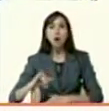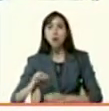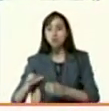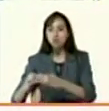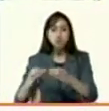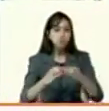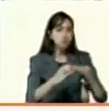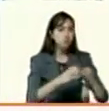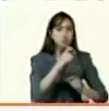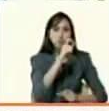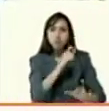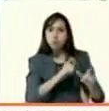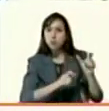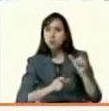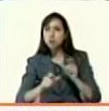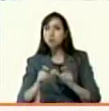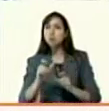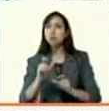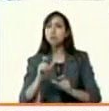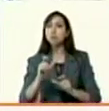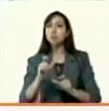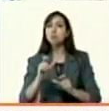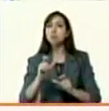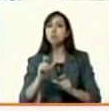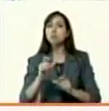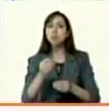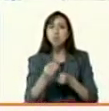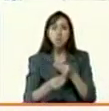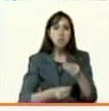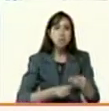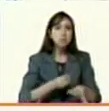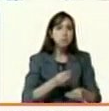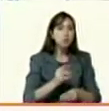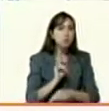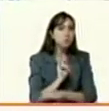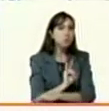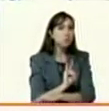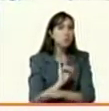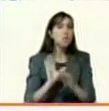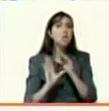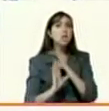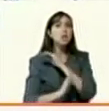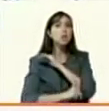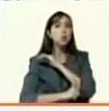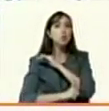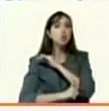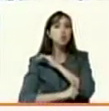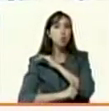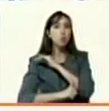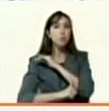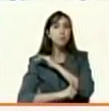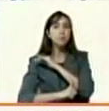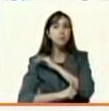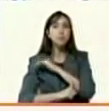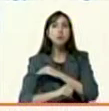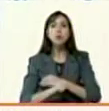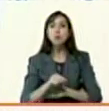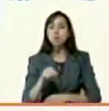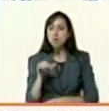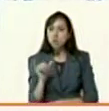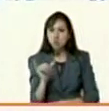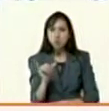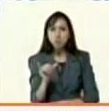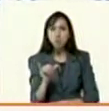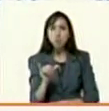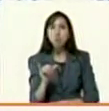venido cometiendo hechos de usurpación y de corrupción y se han apropiado